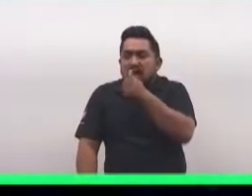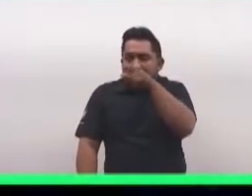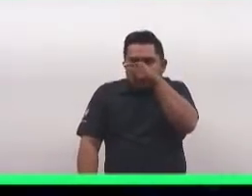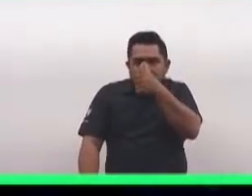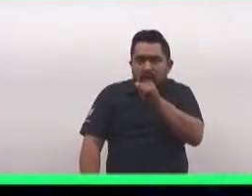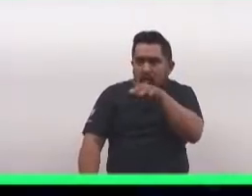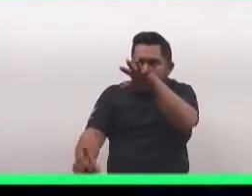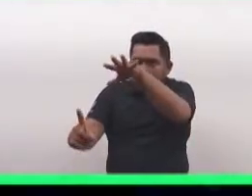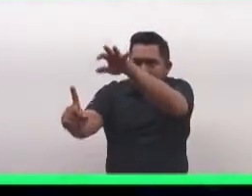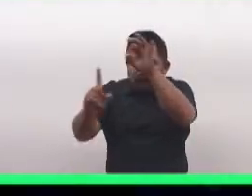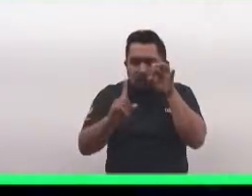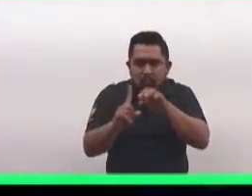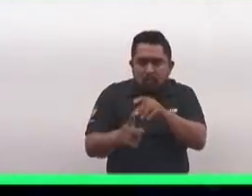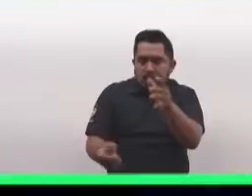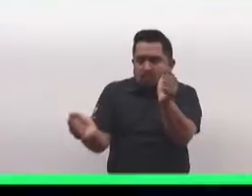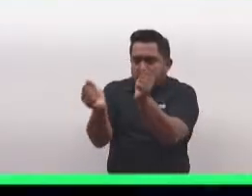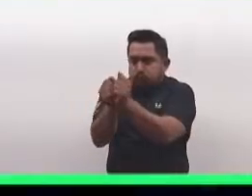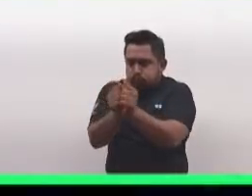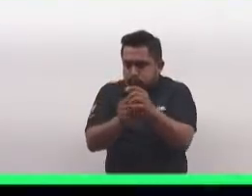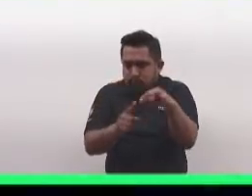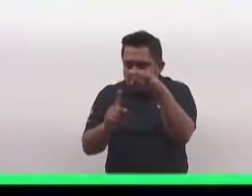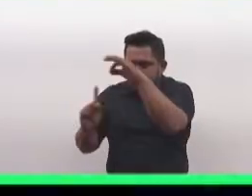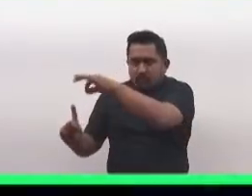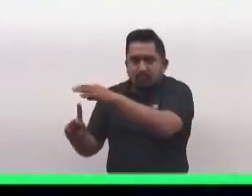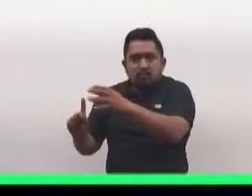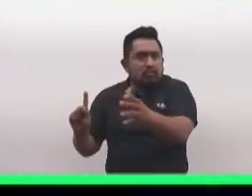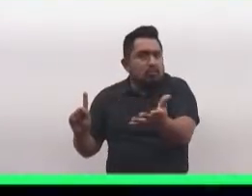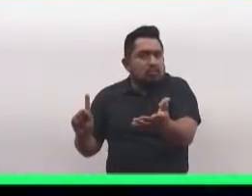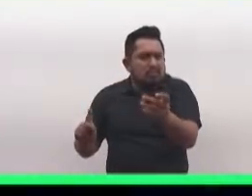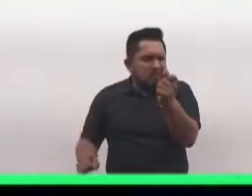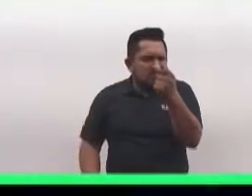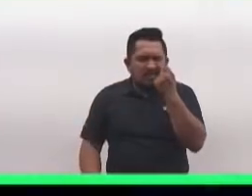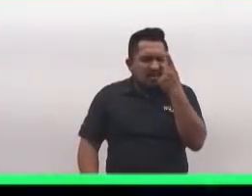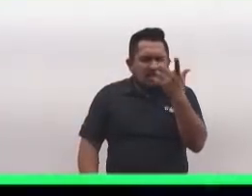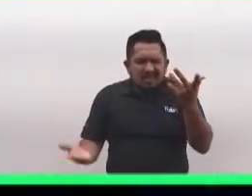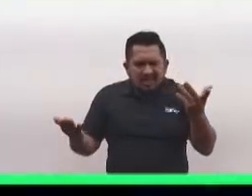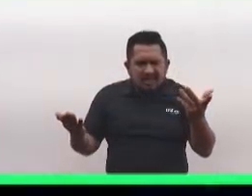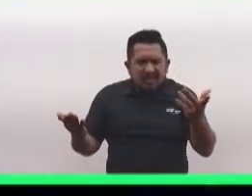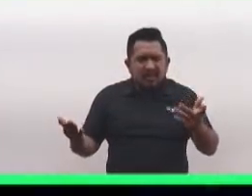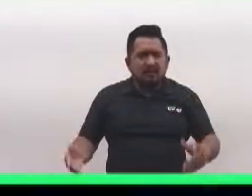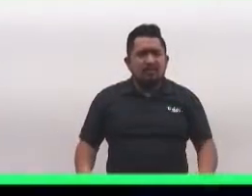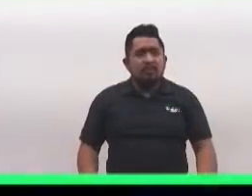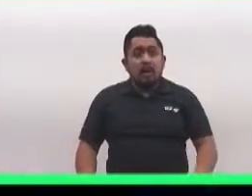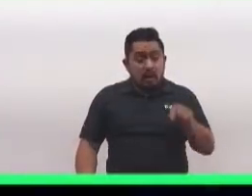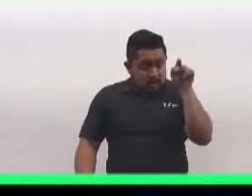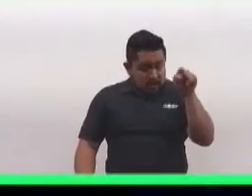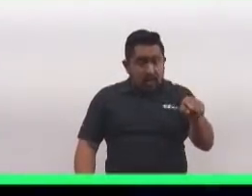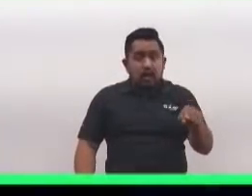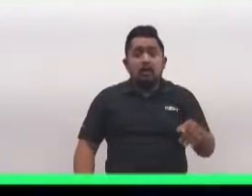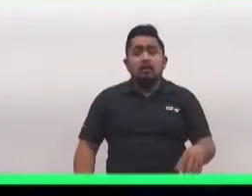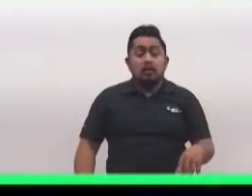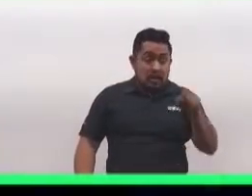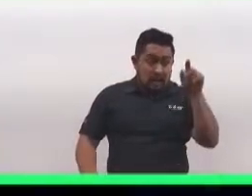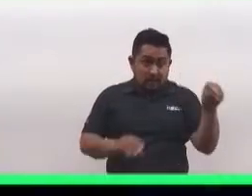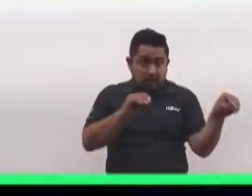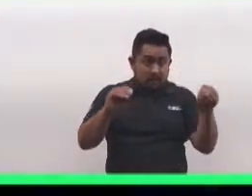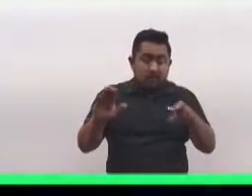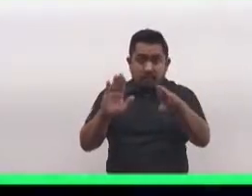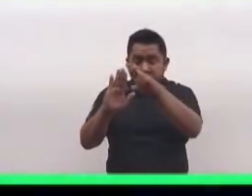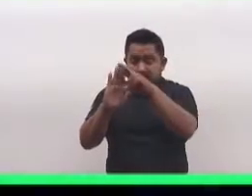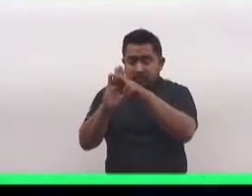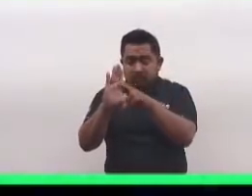de manera temeraria para que no mantenga uno de sus hijos si alguien entendió dígame fuertemente esos son los mandamientos de dios